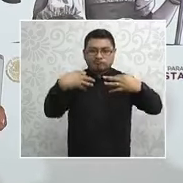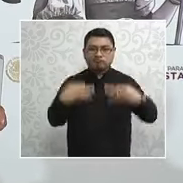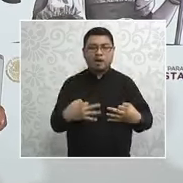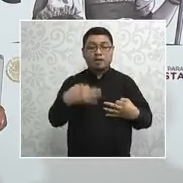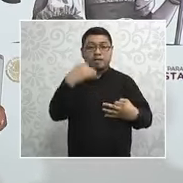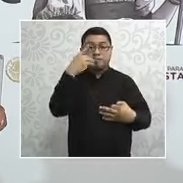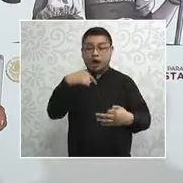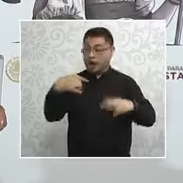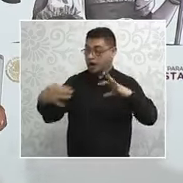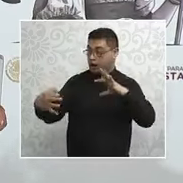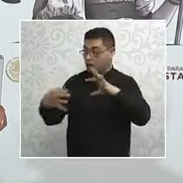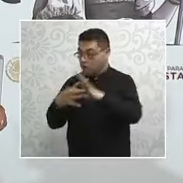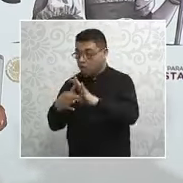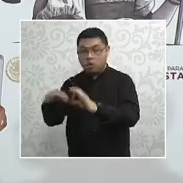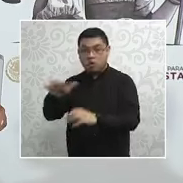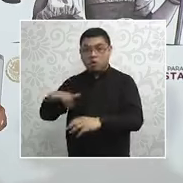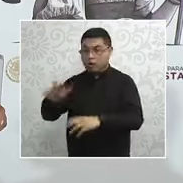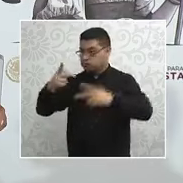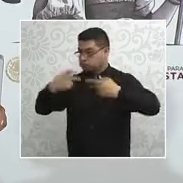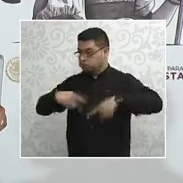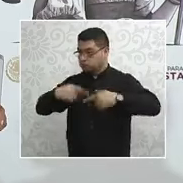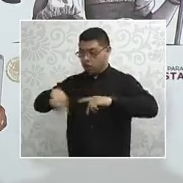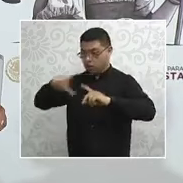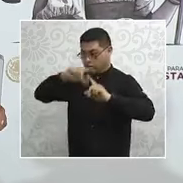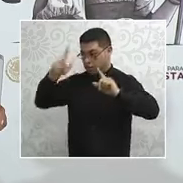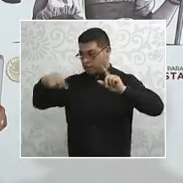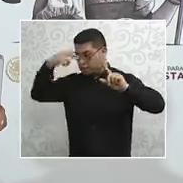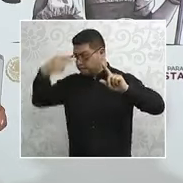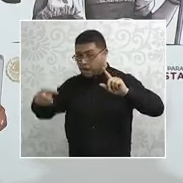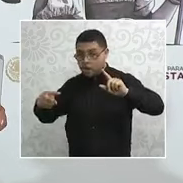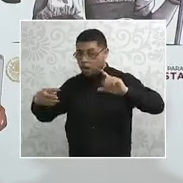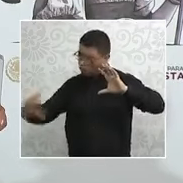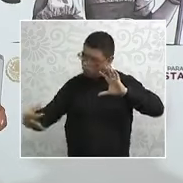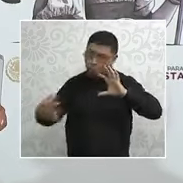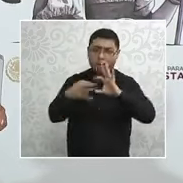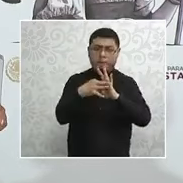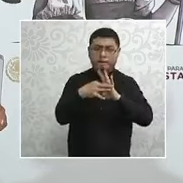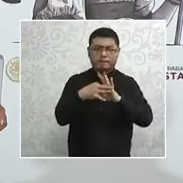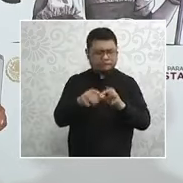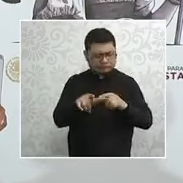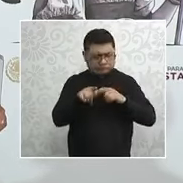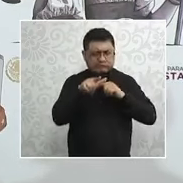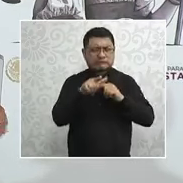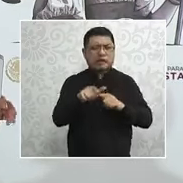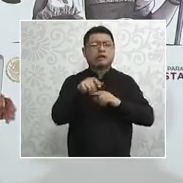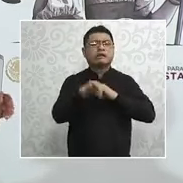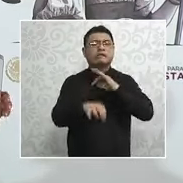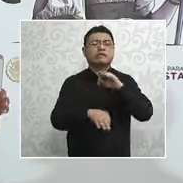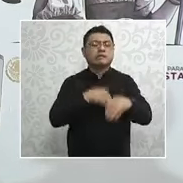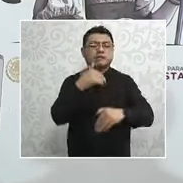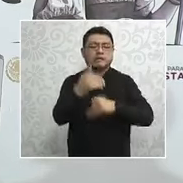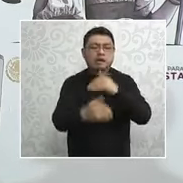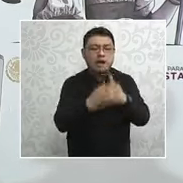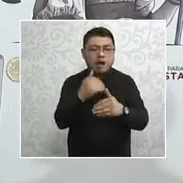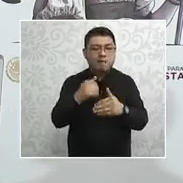pueblo y sin olvidarnos de él sigamos trabajando por la transformación de México